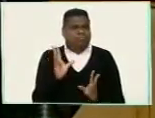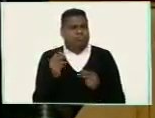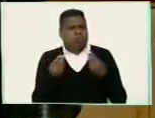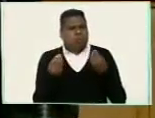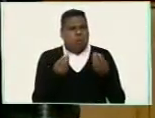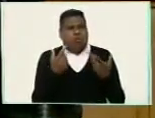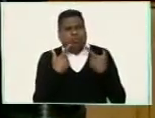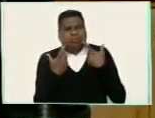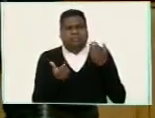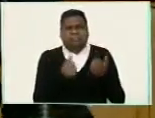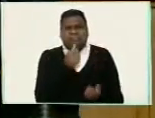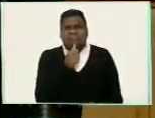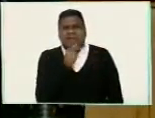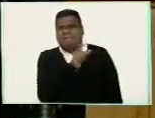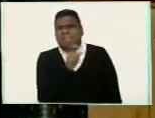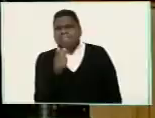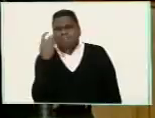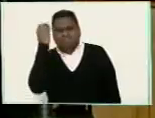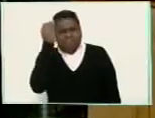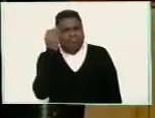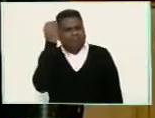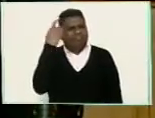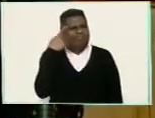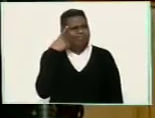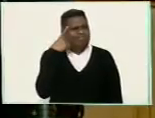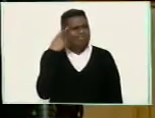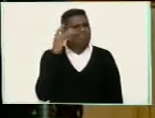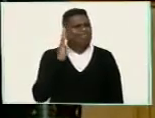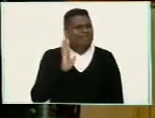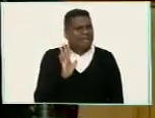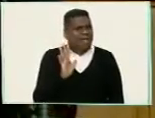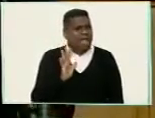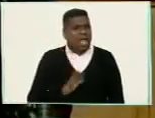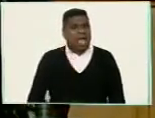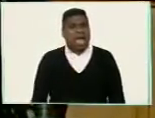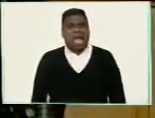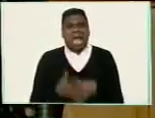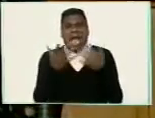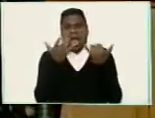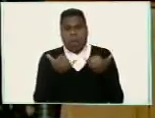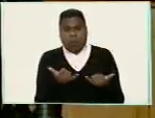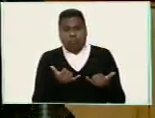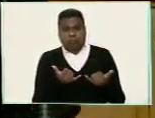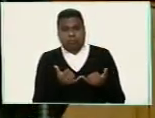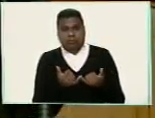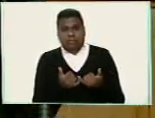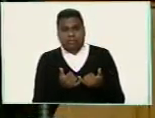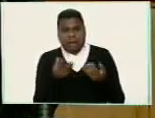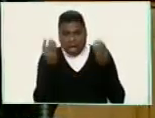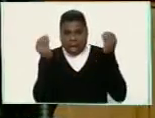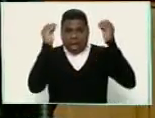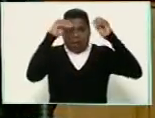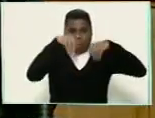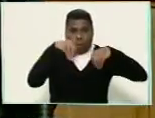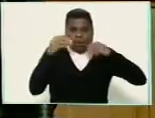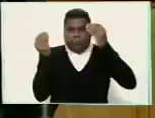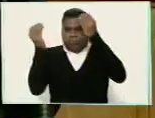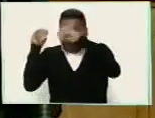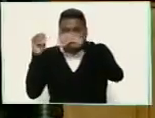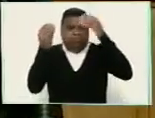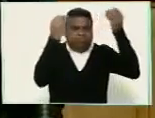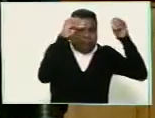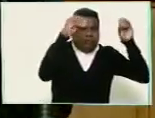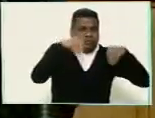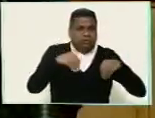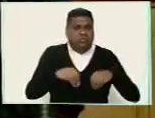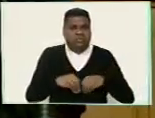el pueblo que se organiza en nuestro país, lleva adelante. Y llevamos a una conclusión. Que